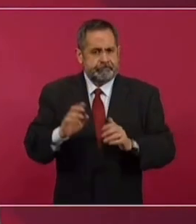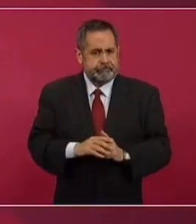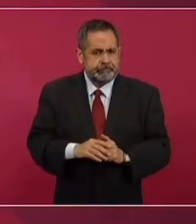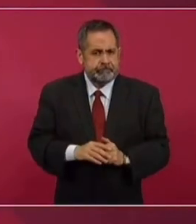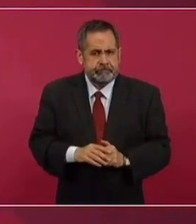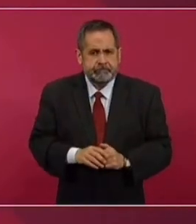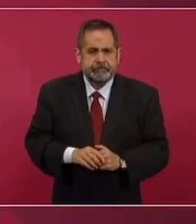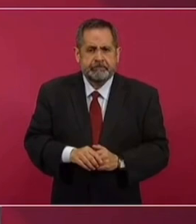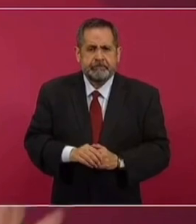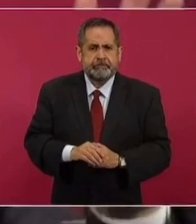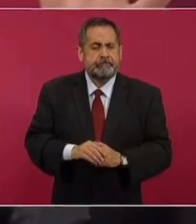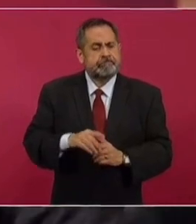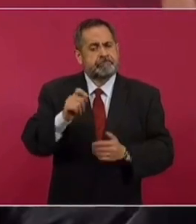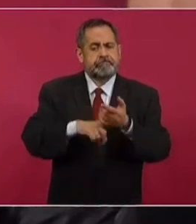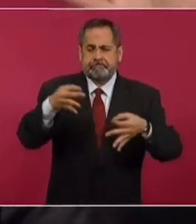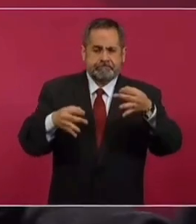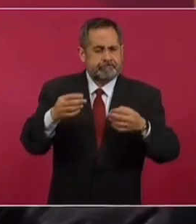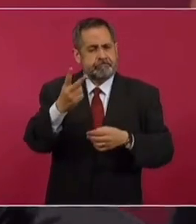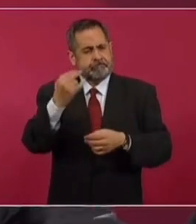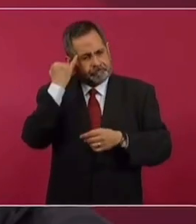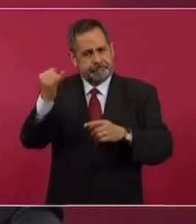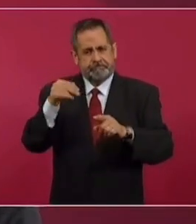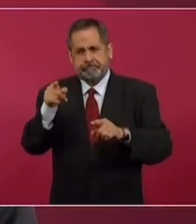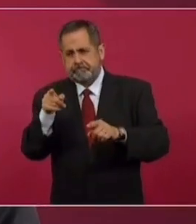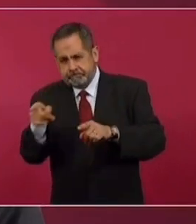donde hay dos